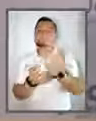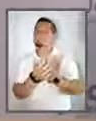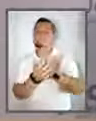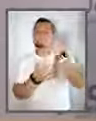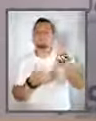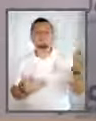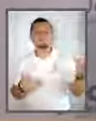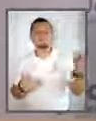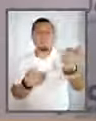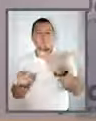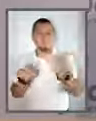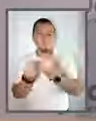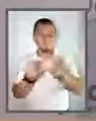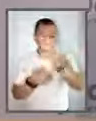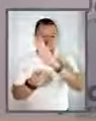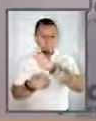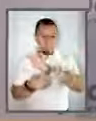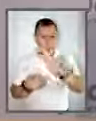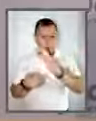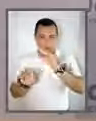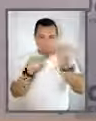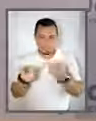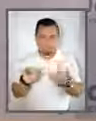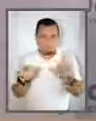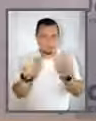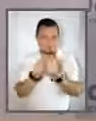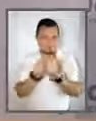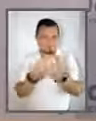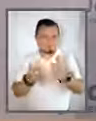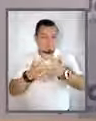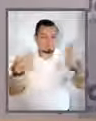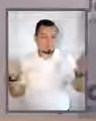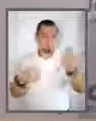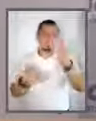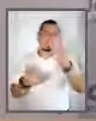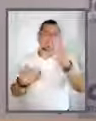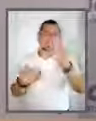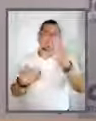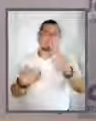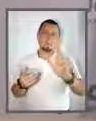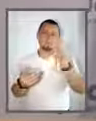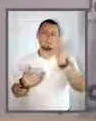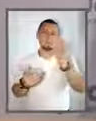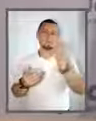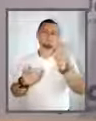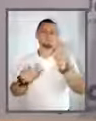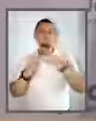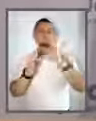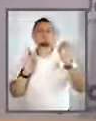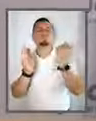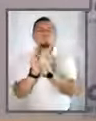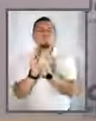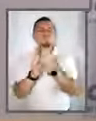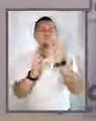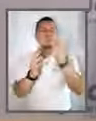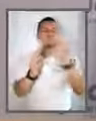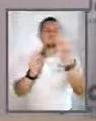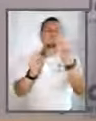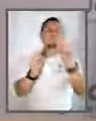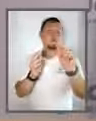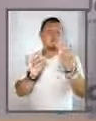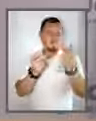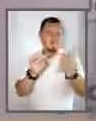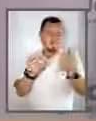pruebas moleculares tienen una sensibilidad incluso mayor que la PCR, avalado ya por la FDA, y